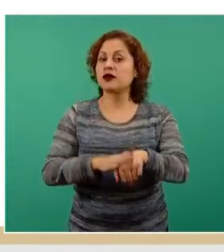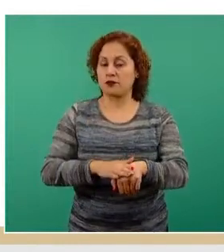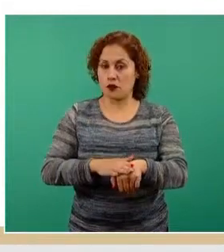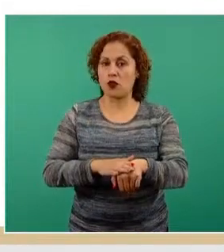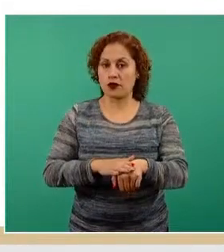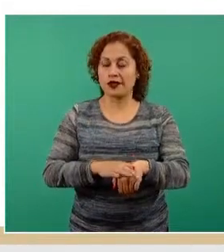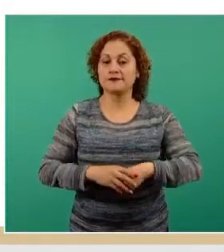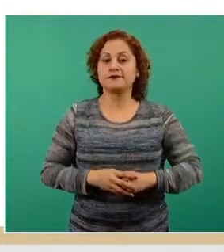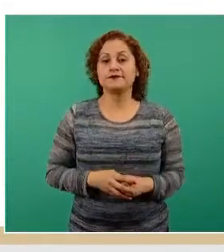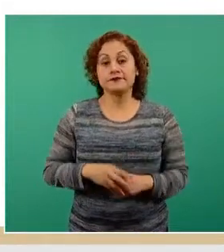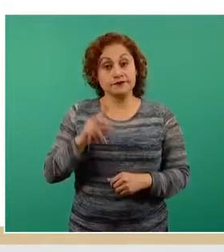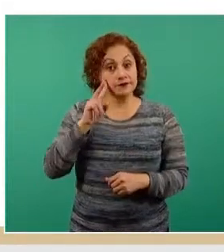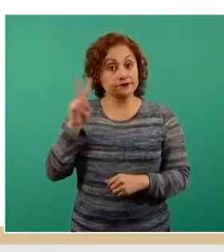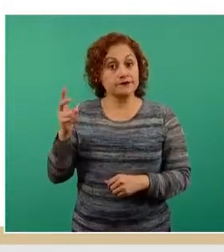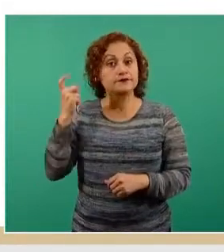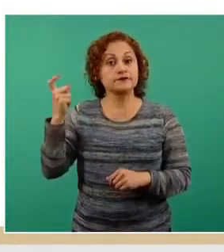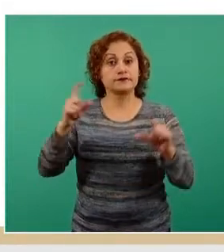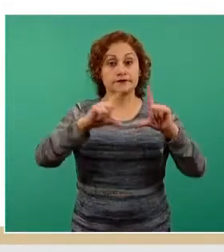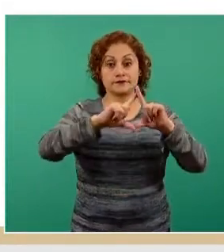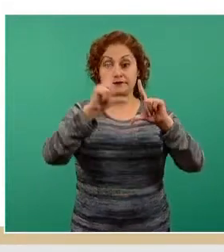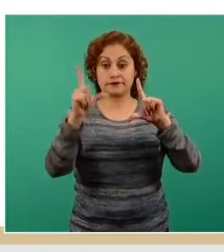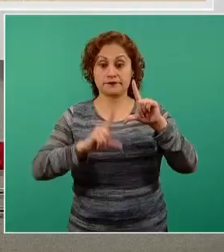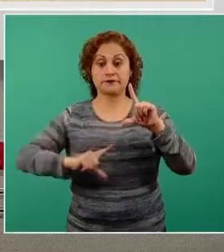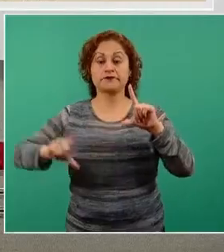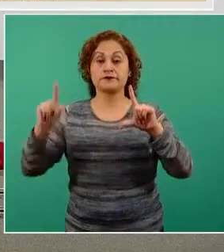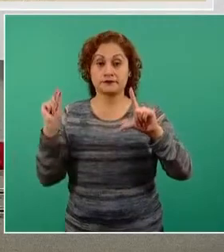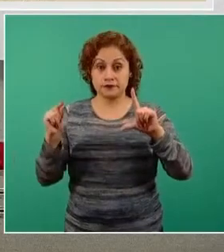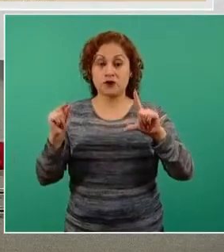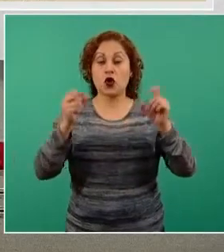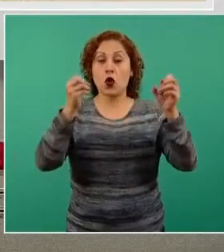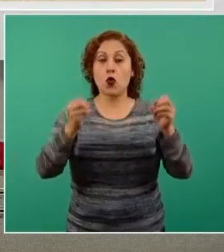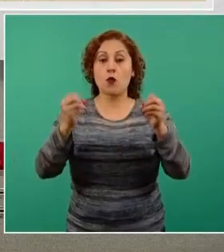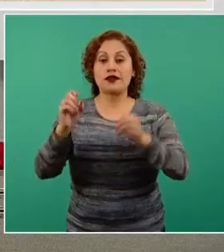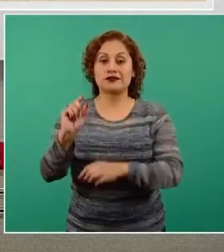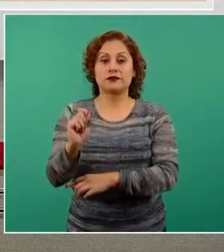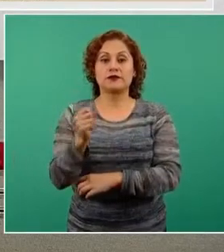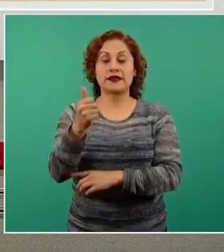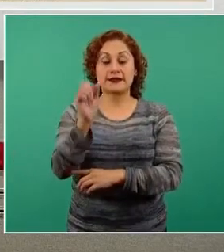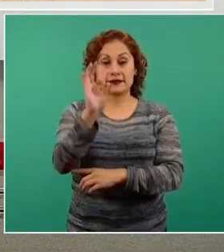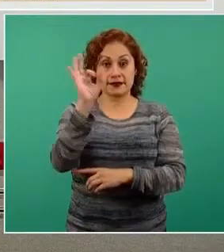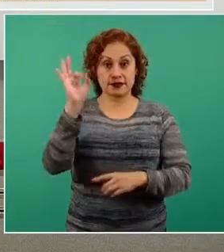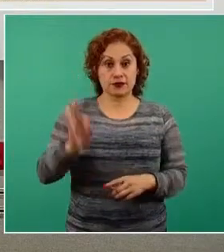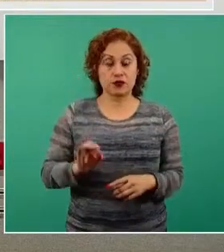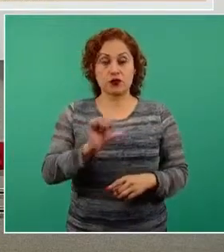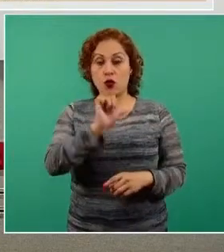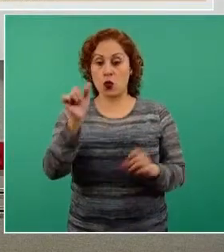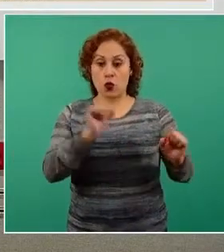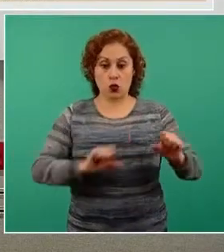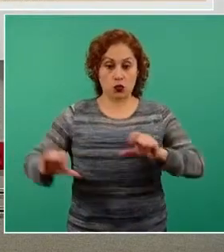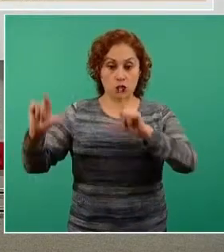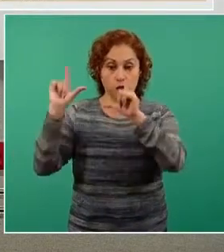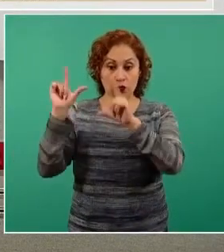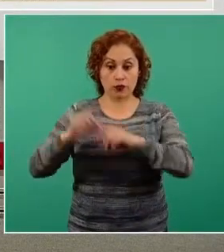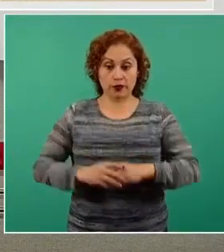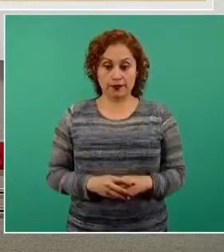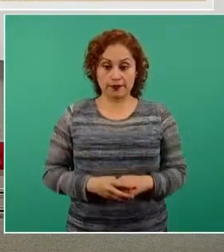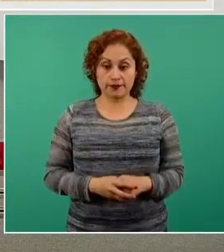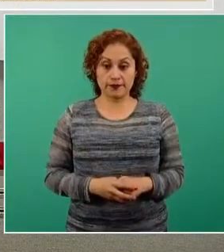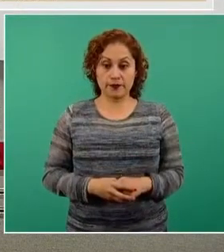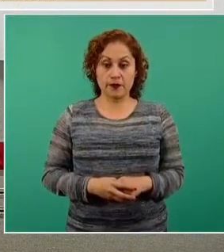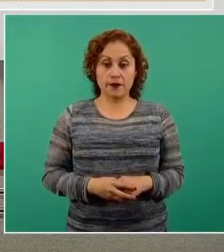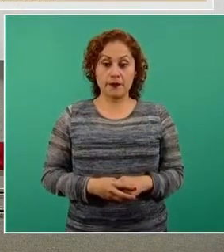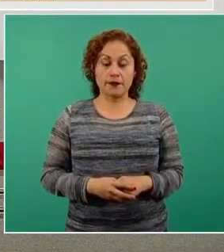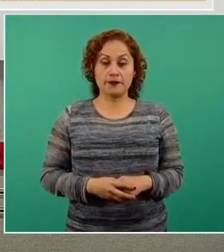La general tenemos un 26%. Y podemos pasar a la siguiente diapositiva.